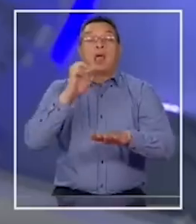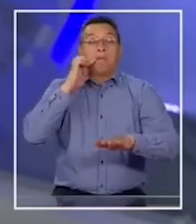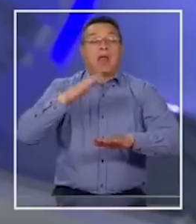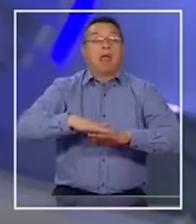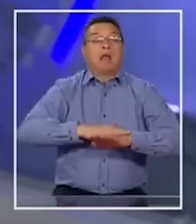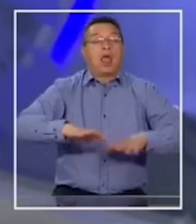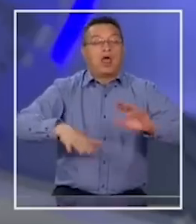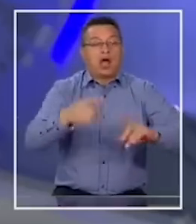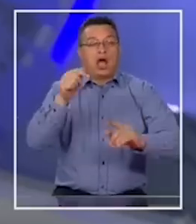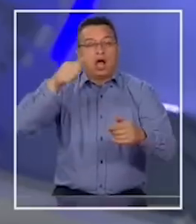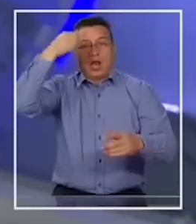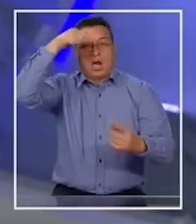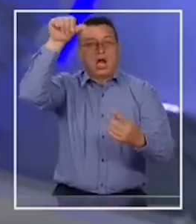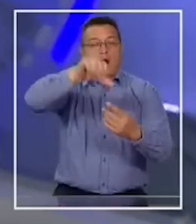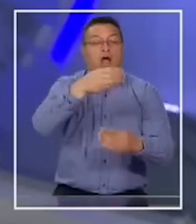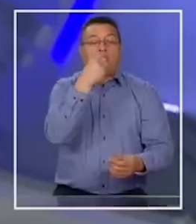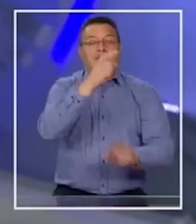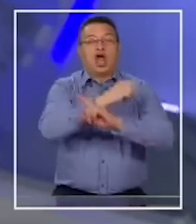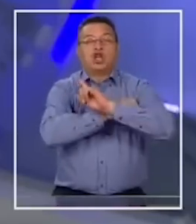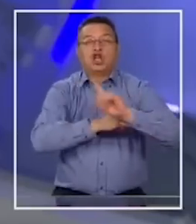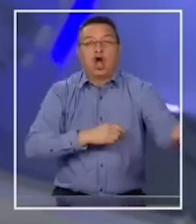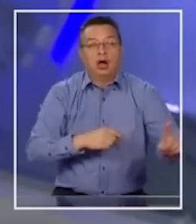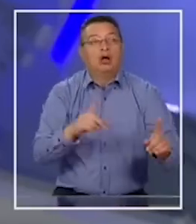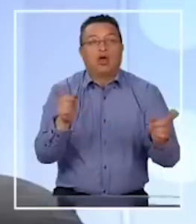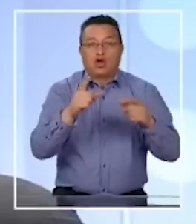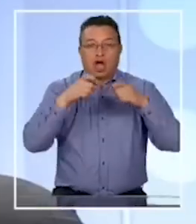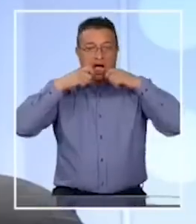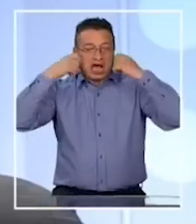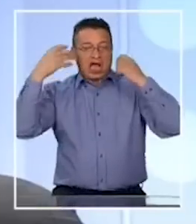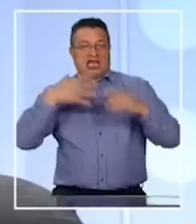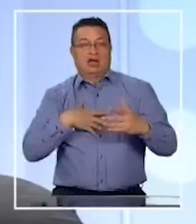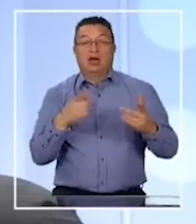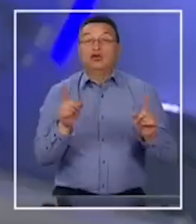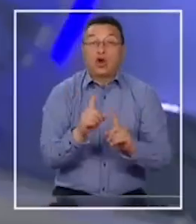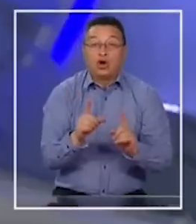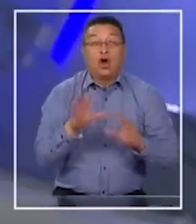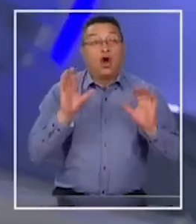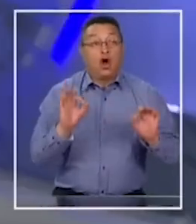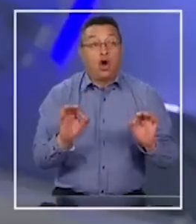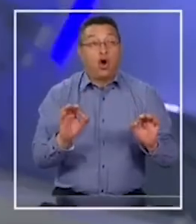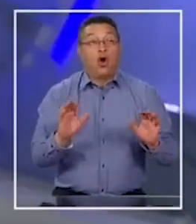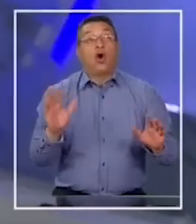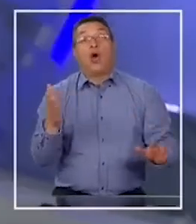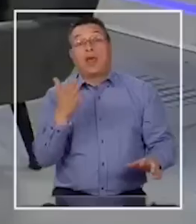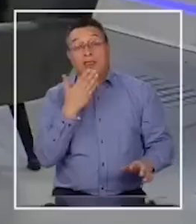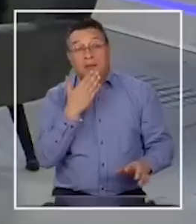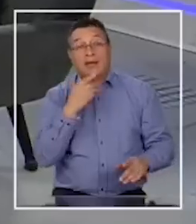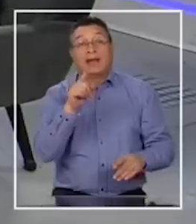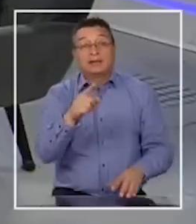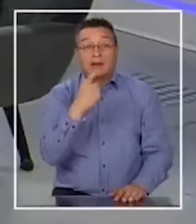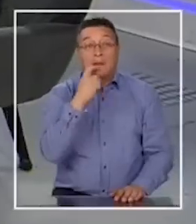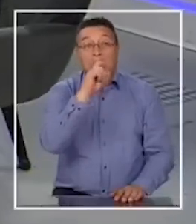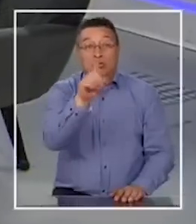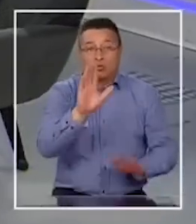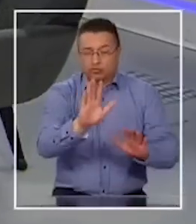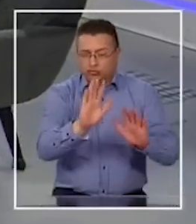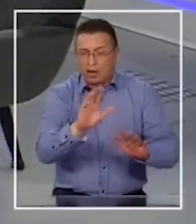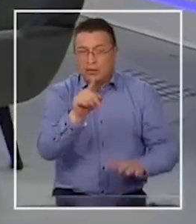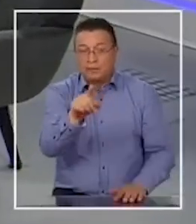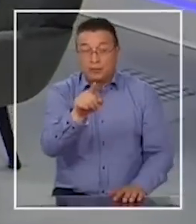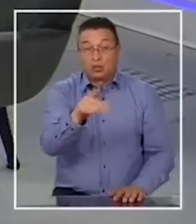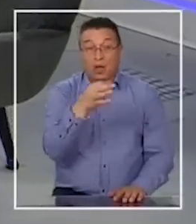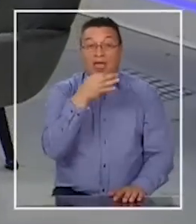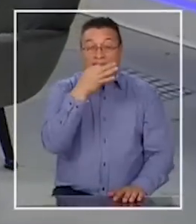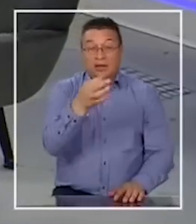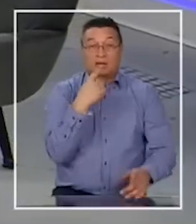o que se les castigue no los de comer Hay gente que quiere brillar a los precios pero sí me parece o también que usted